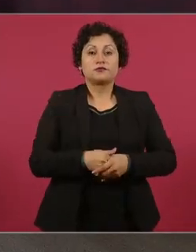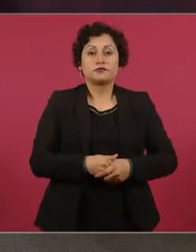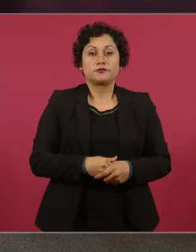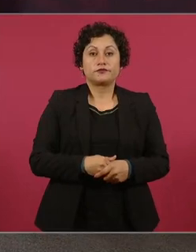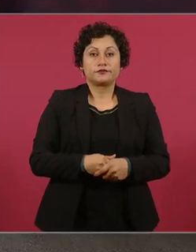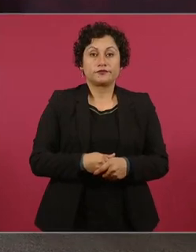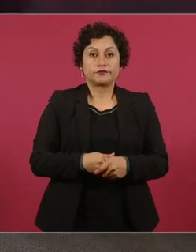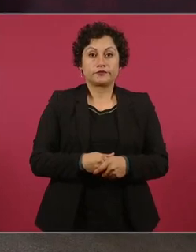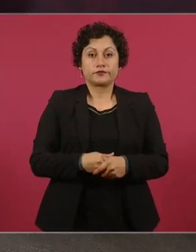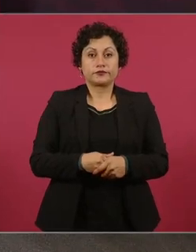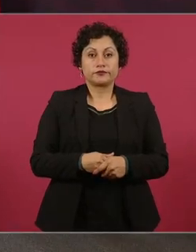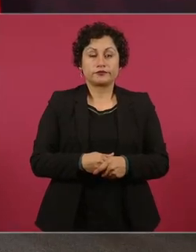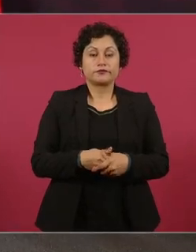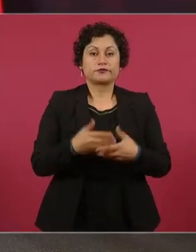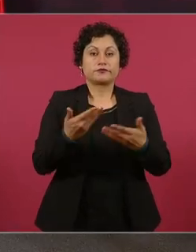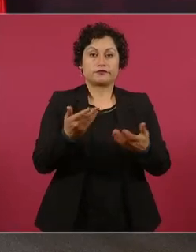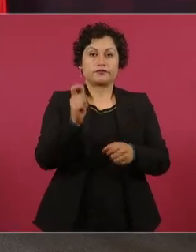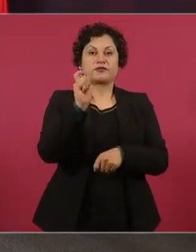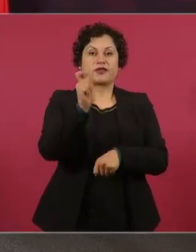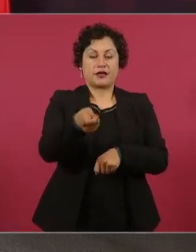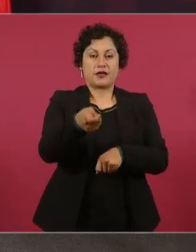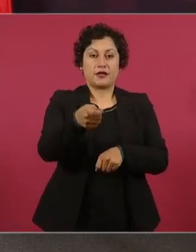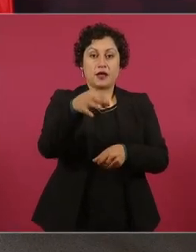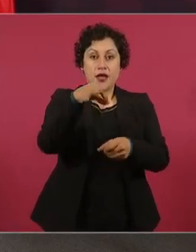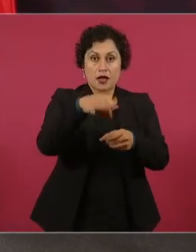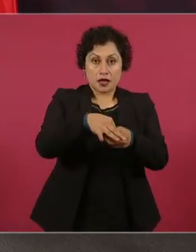de no reelección se cumplió.